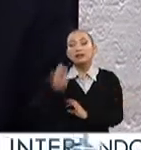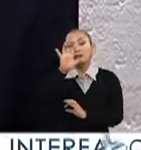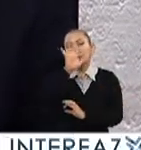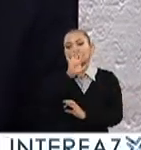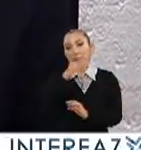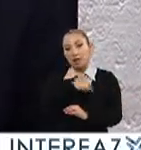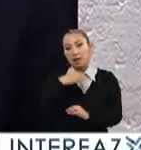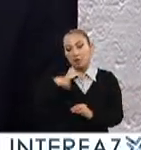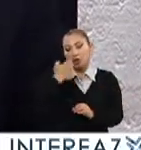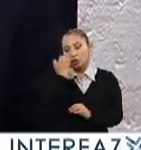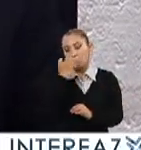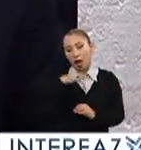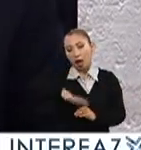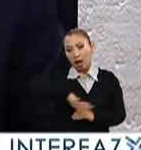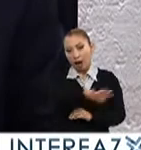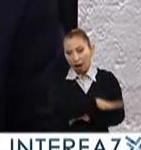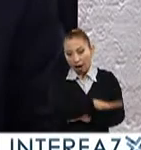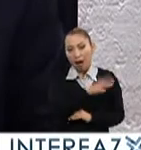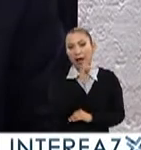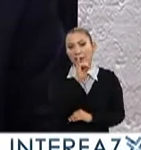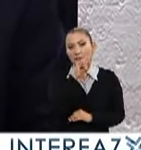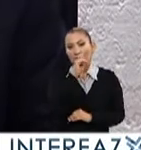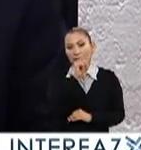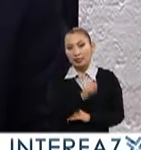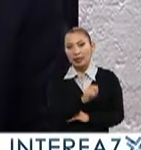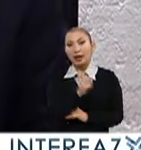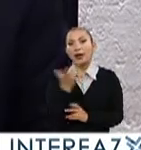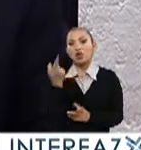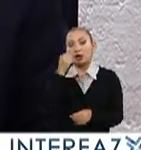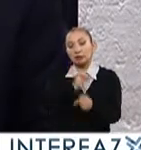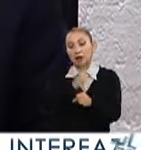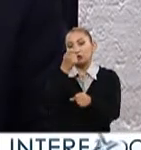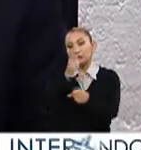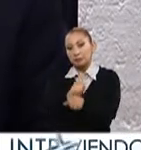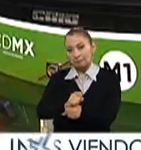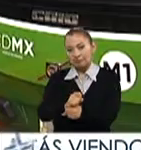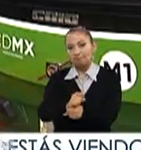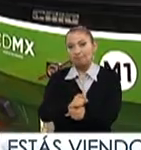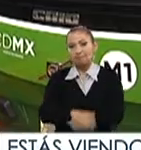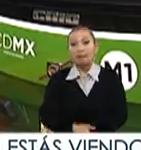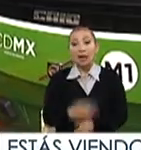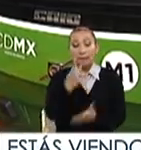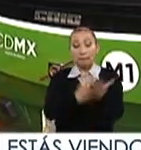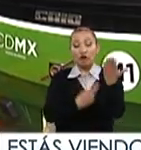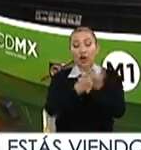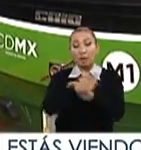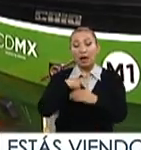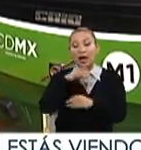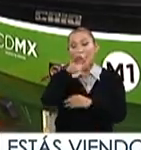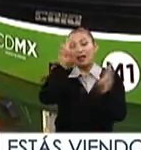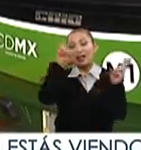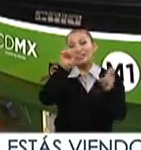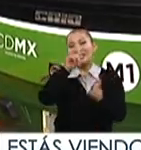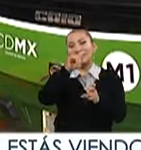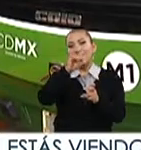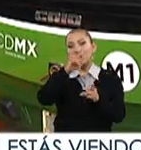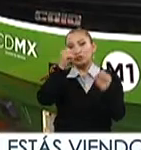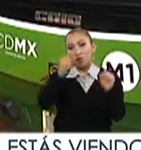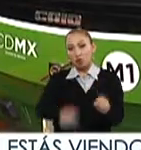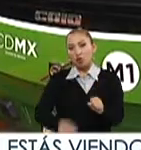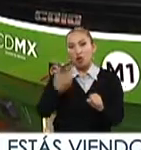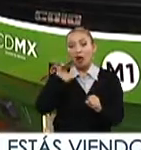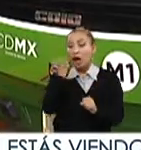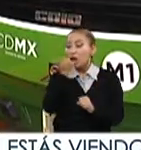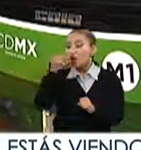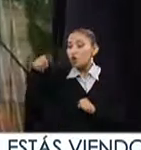900 integrantes de la comunidad politécnica semanalmente. El programa Sendero Seguro traslada a